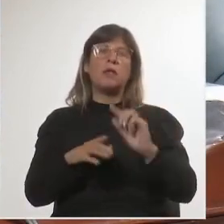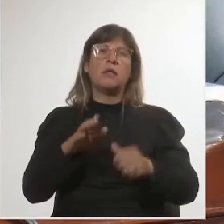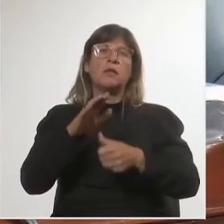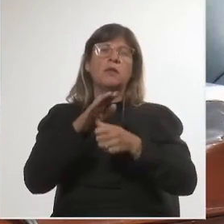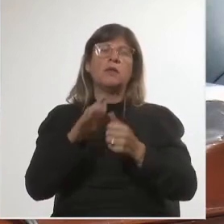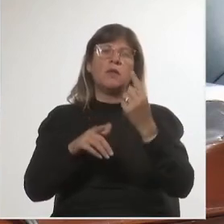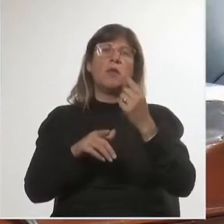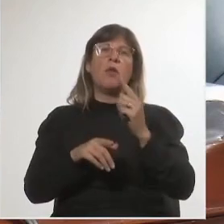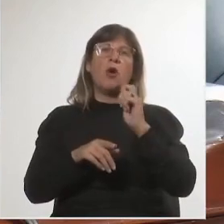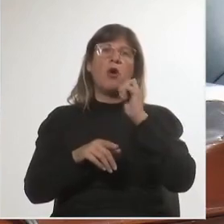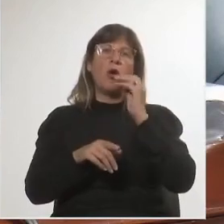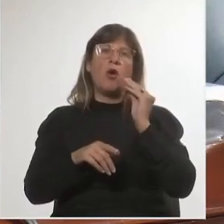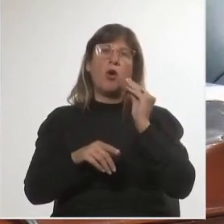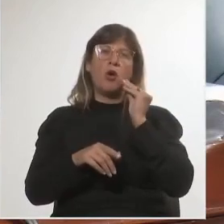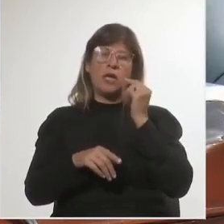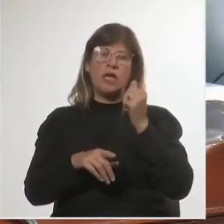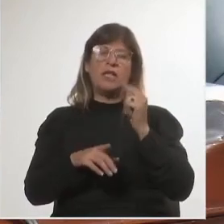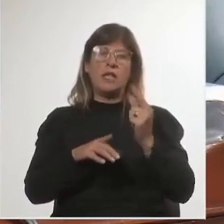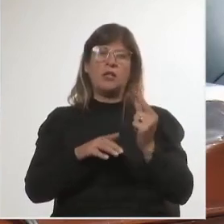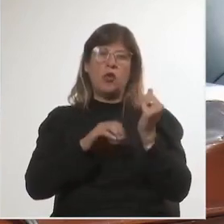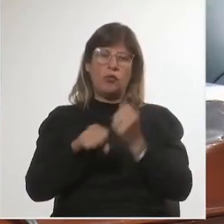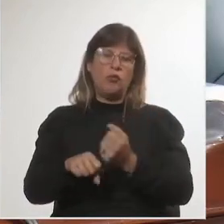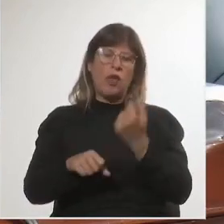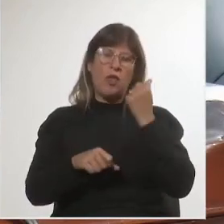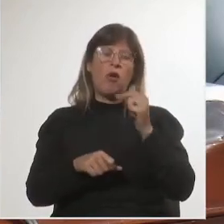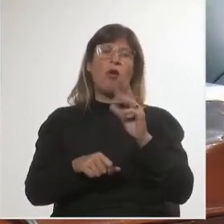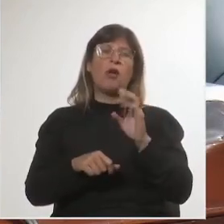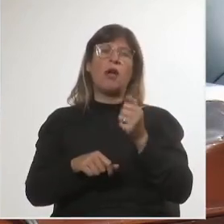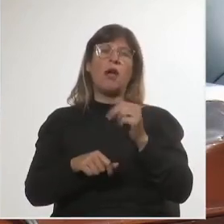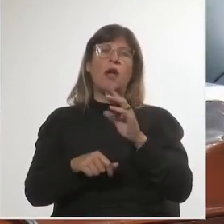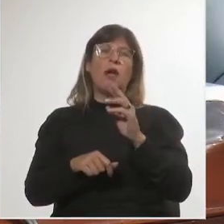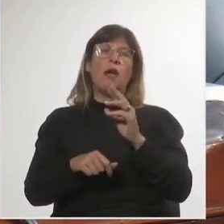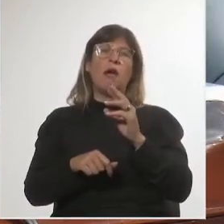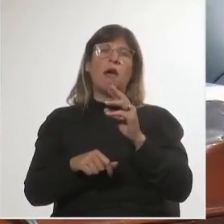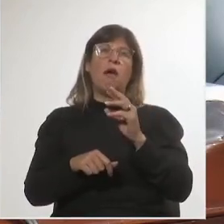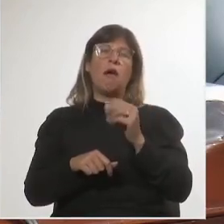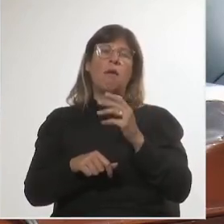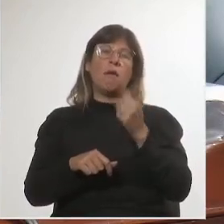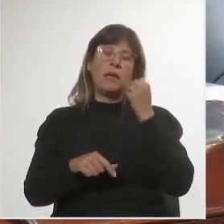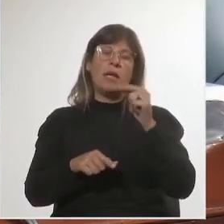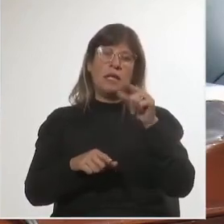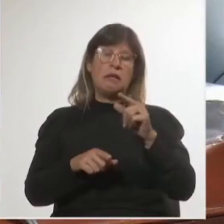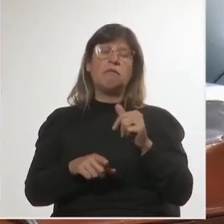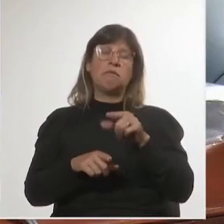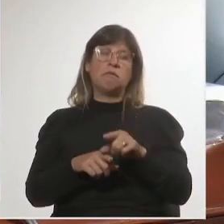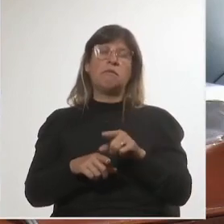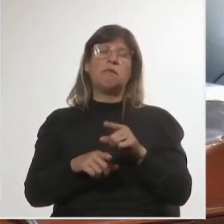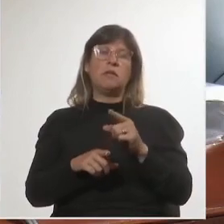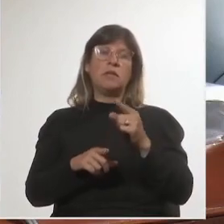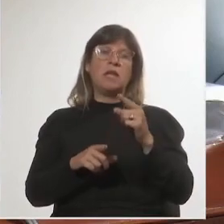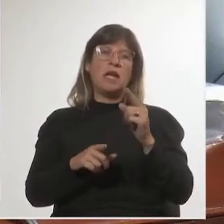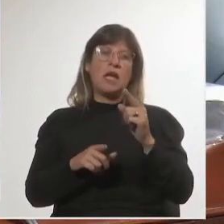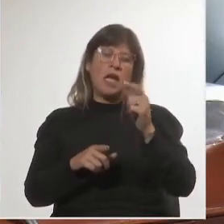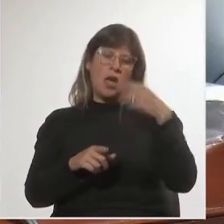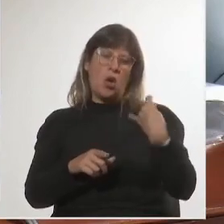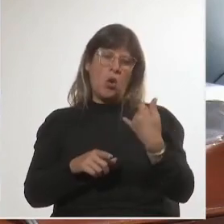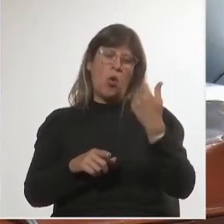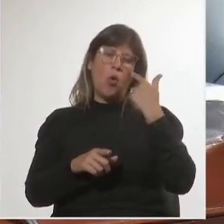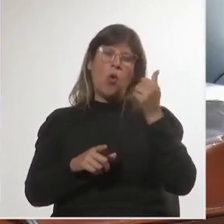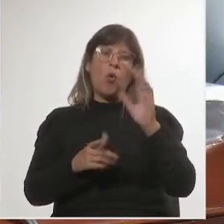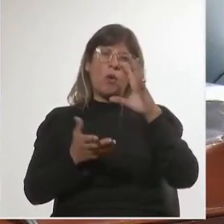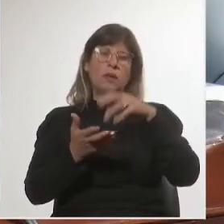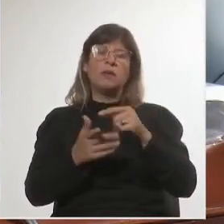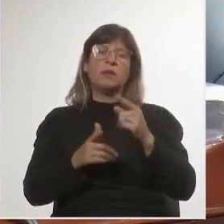uno de sus fundadores, don Santiago Cabrera. Este joven, Mauricio Álvarez, es un joven paisano que cuenta con todas